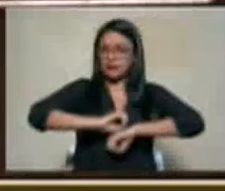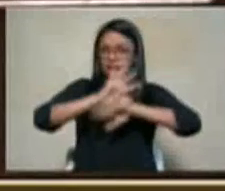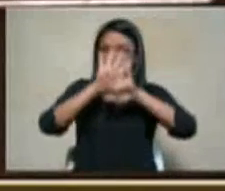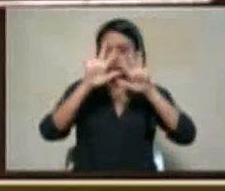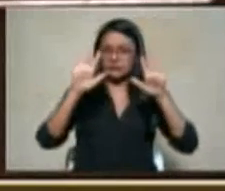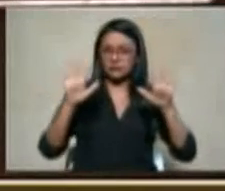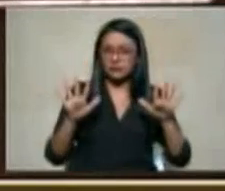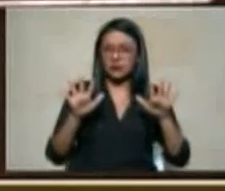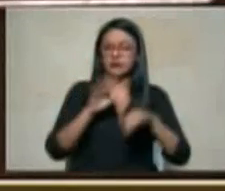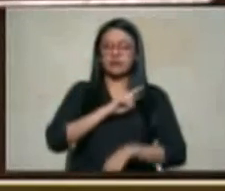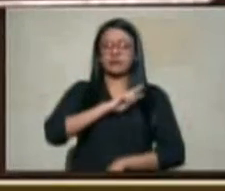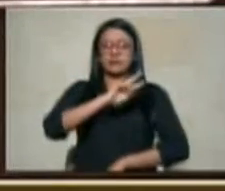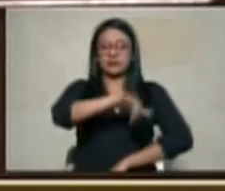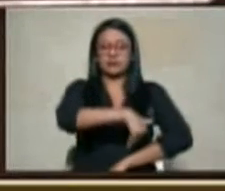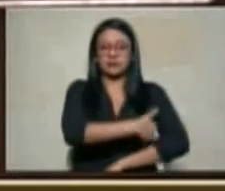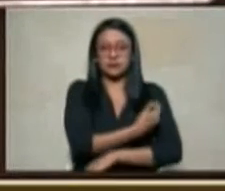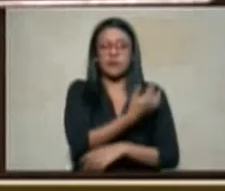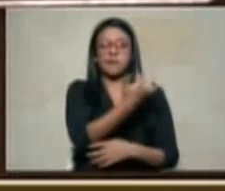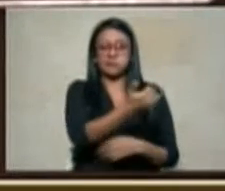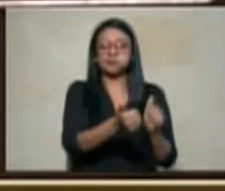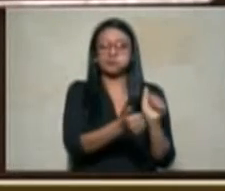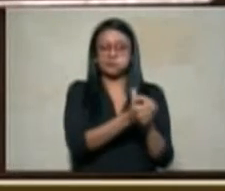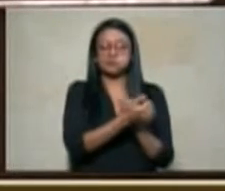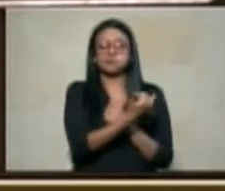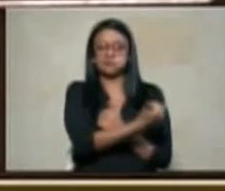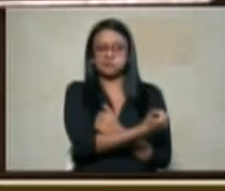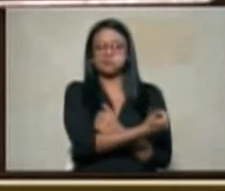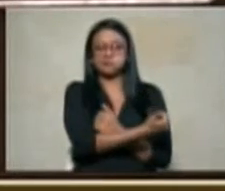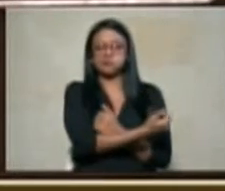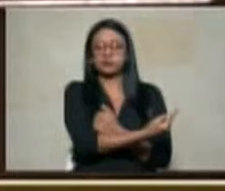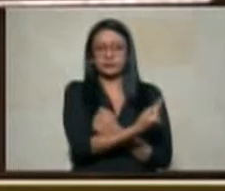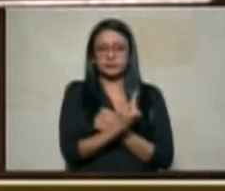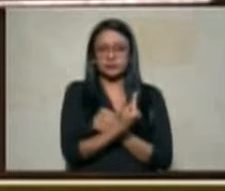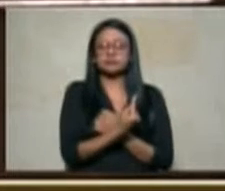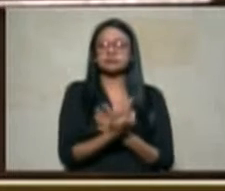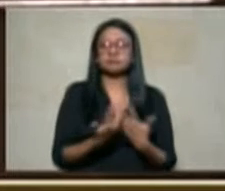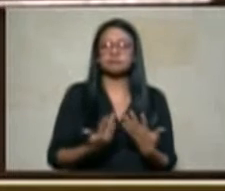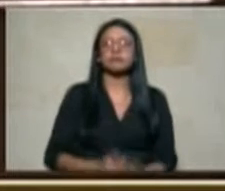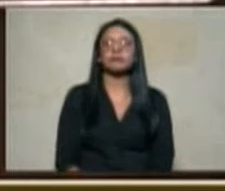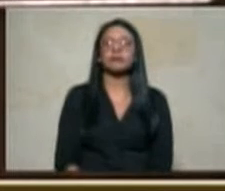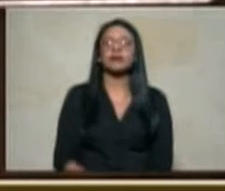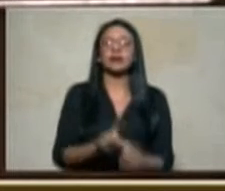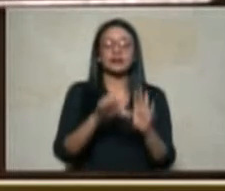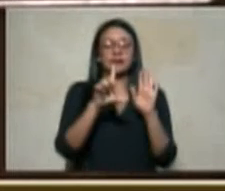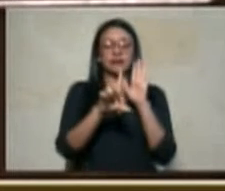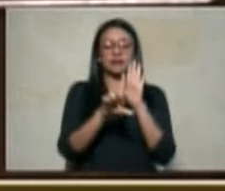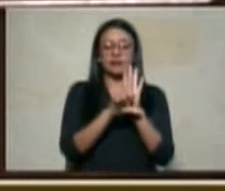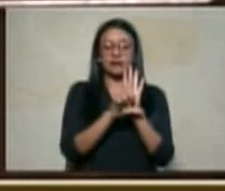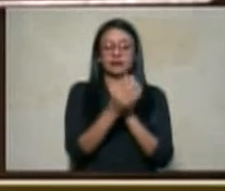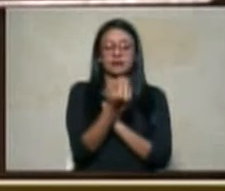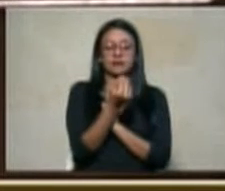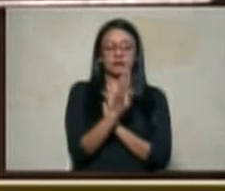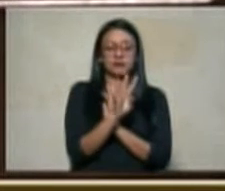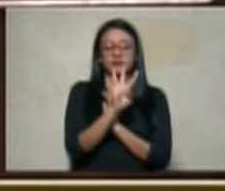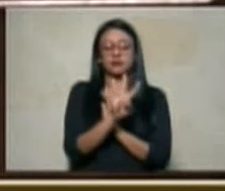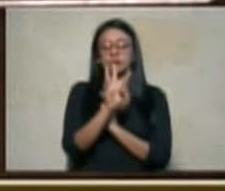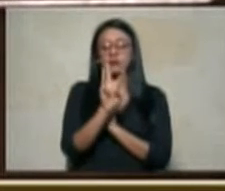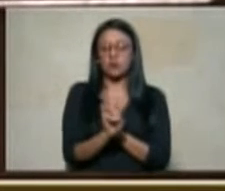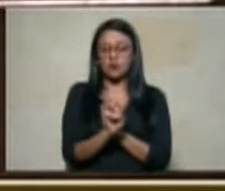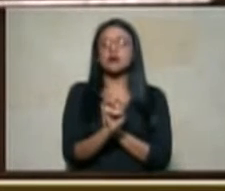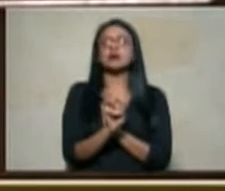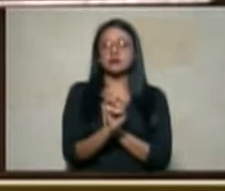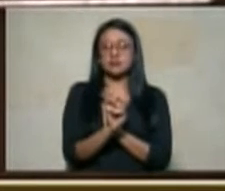especialmente al viceministro que nos acompañó hoy, y es que la ley 1448 sí